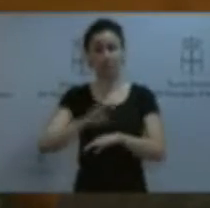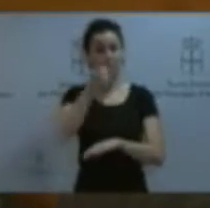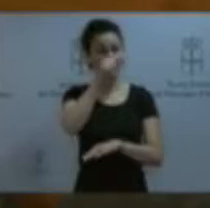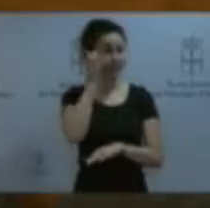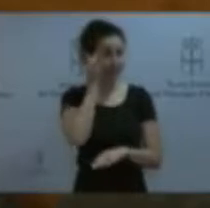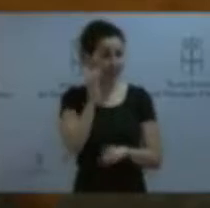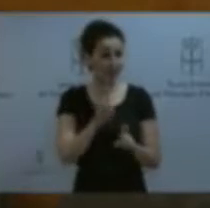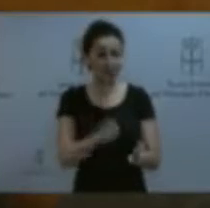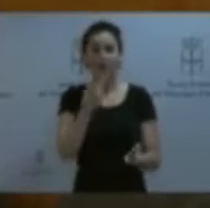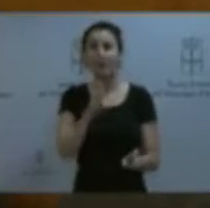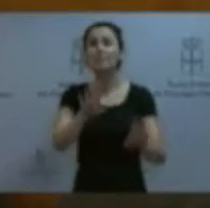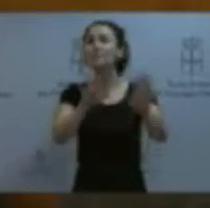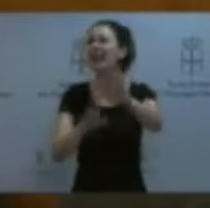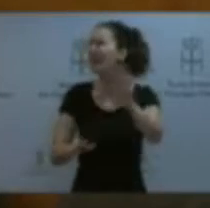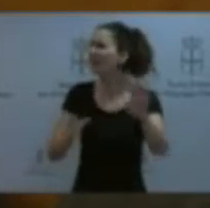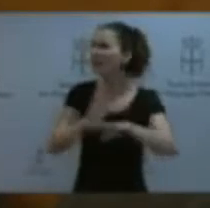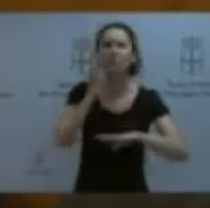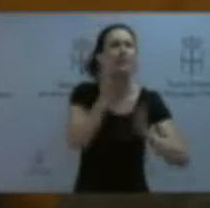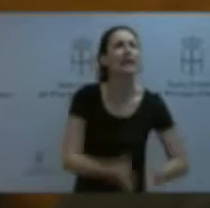caso, en primer lugar... Cuando se pide a la consejera.